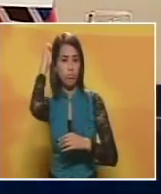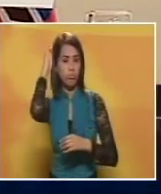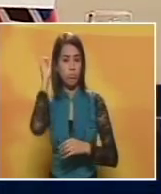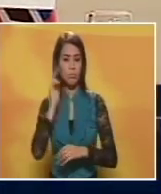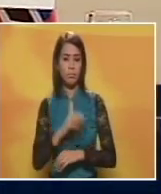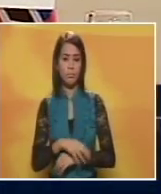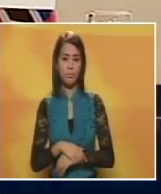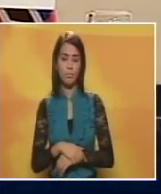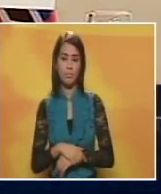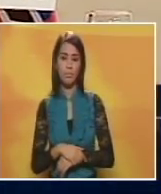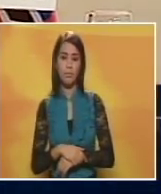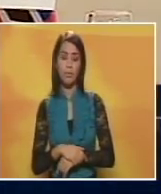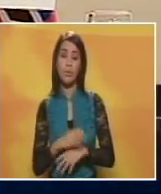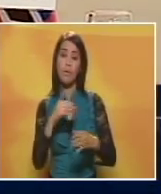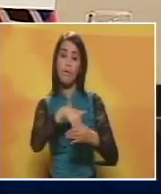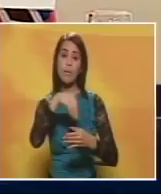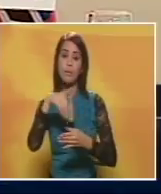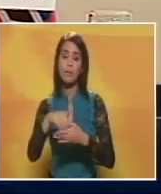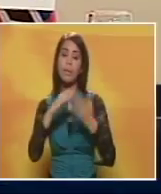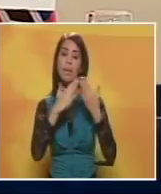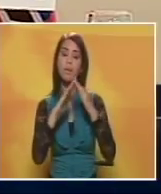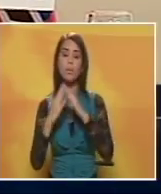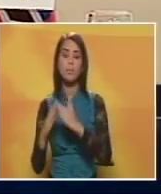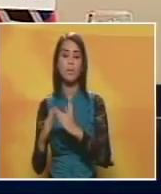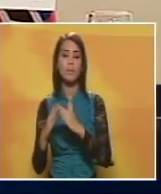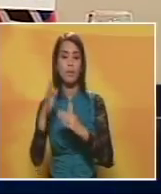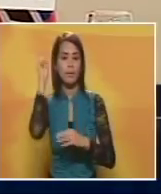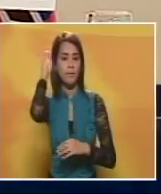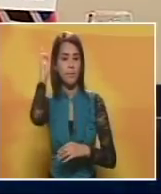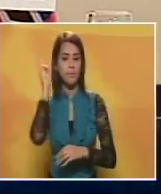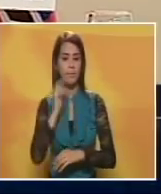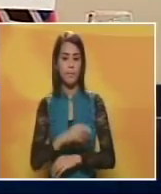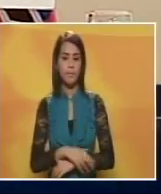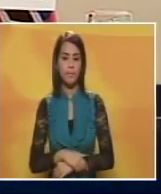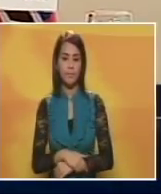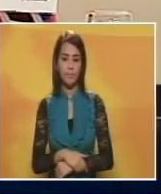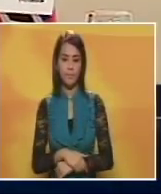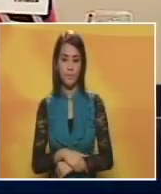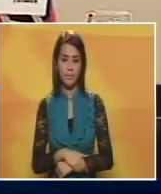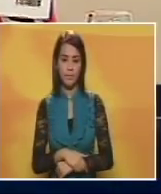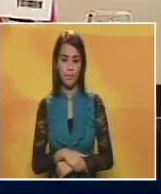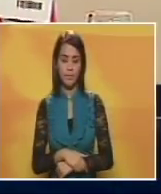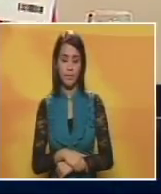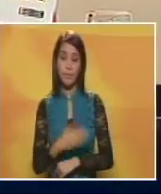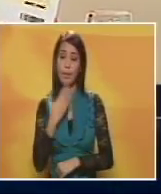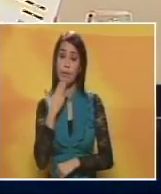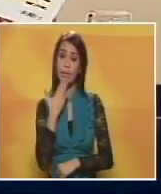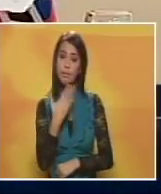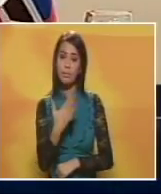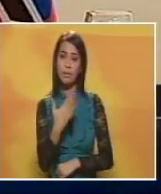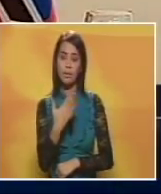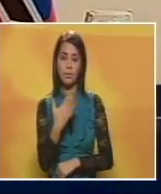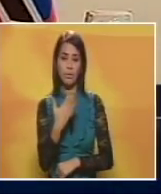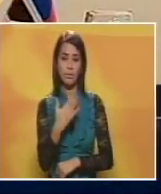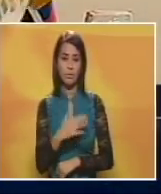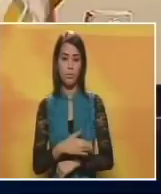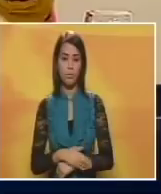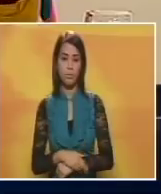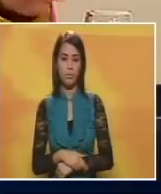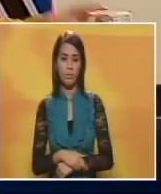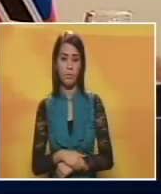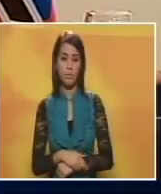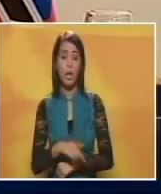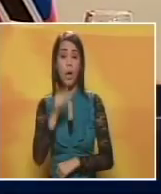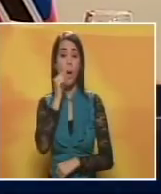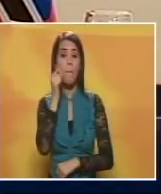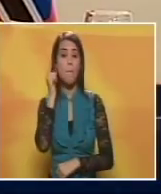la oferta electoral de las comunidades indígenas. Así que les pido que pongan a las